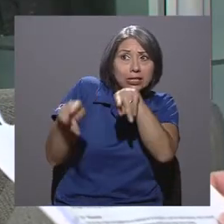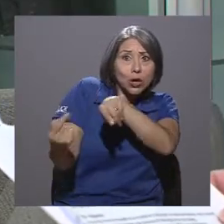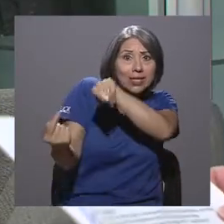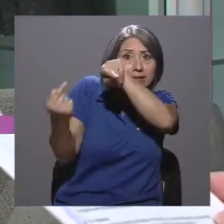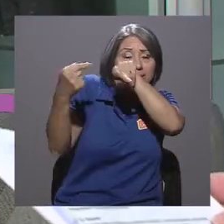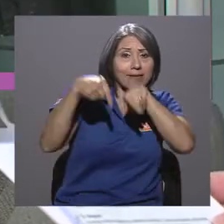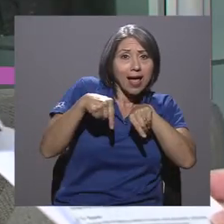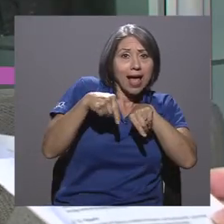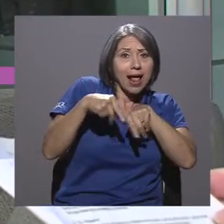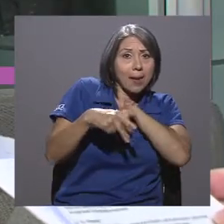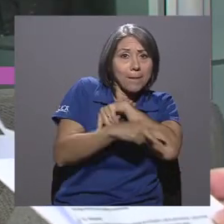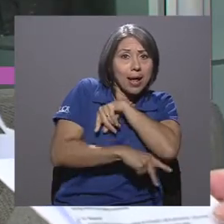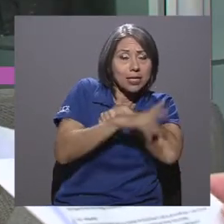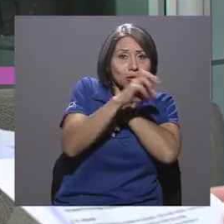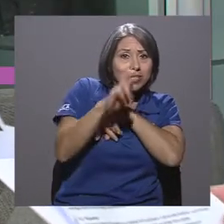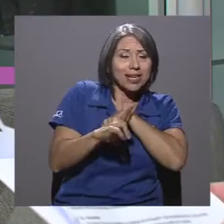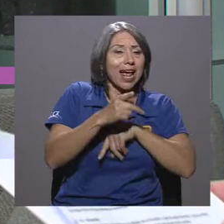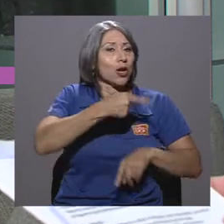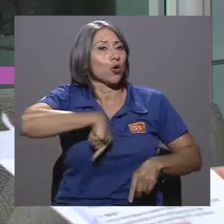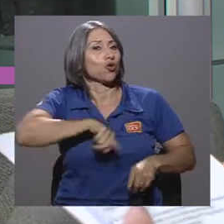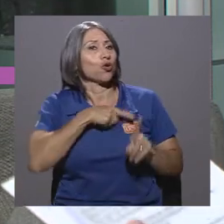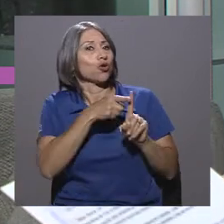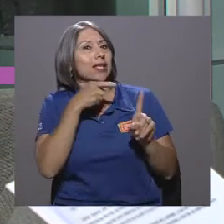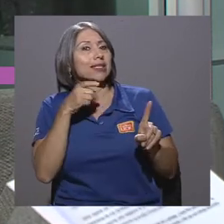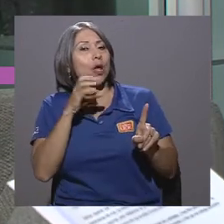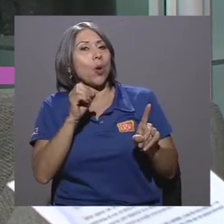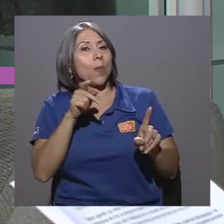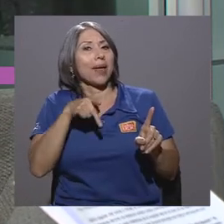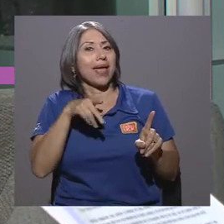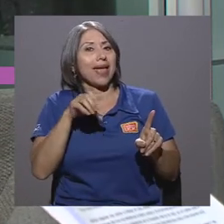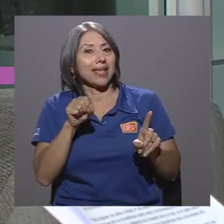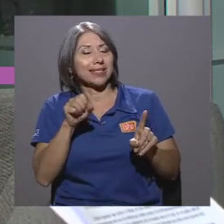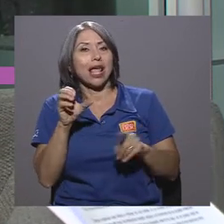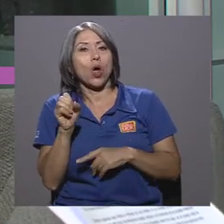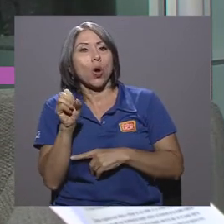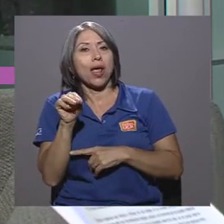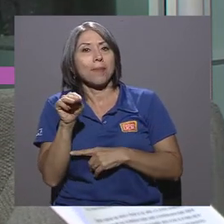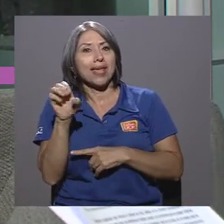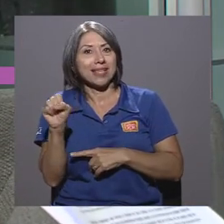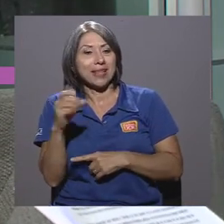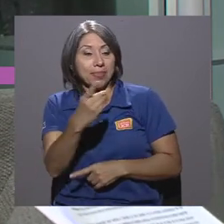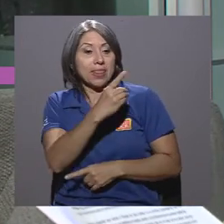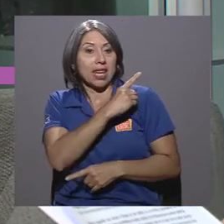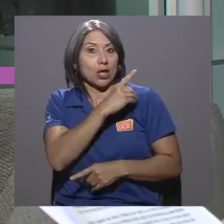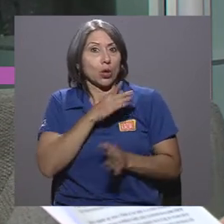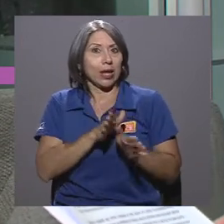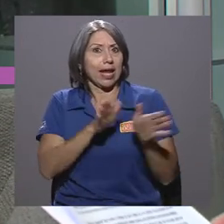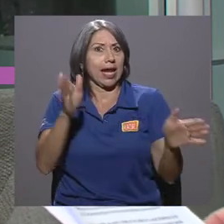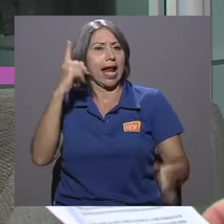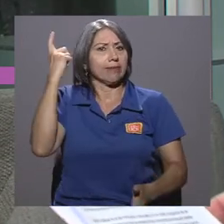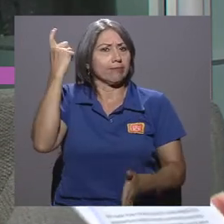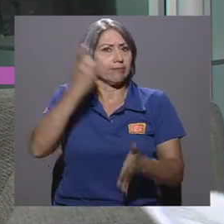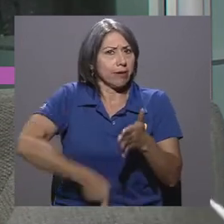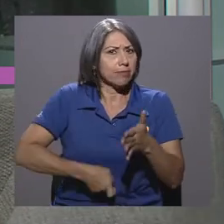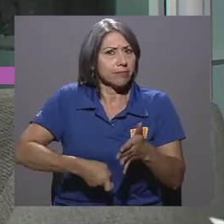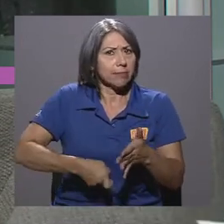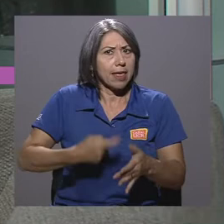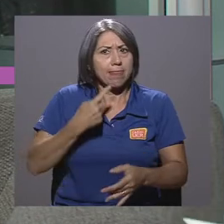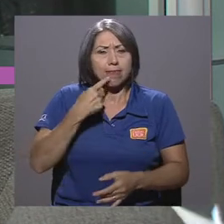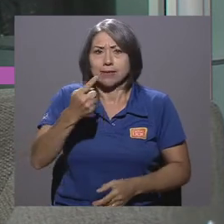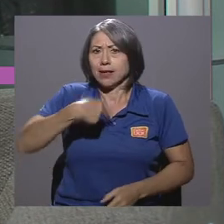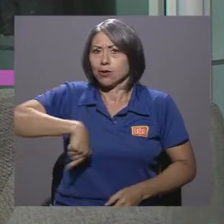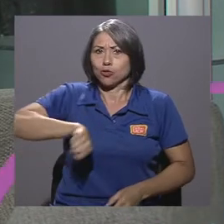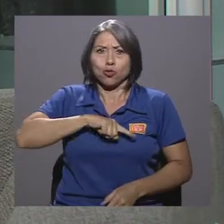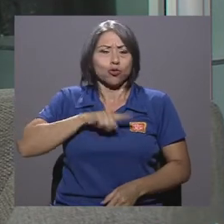de OPS, nuestro director general ha sido muy tajante en que no estamos